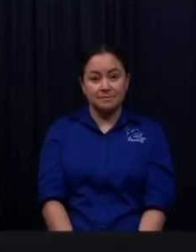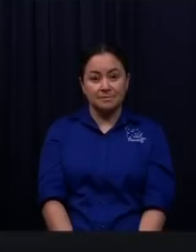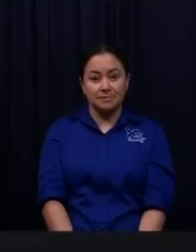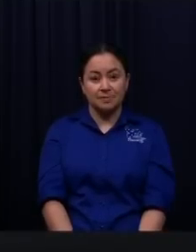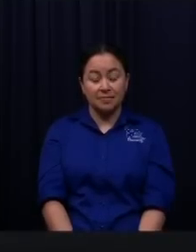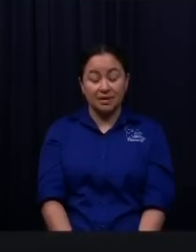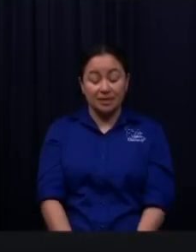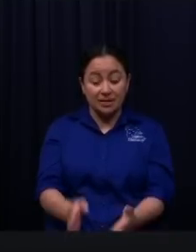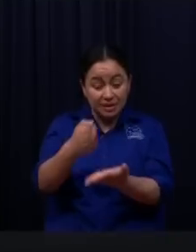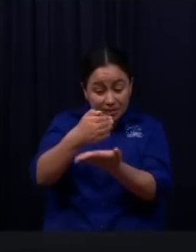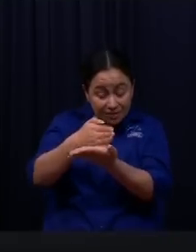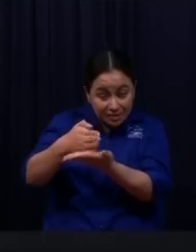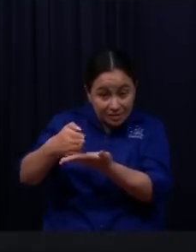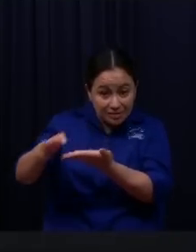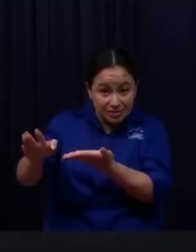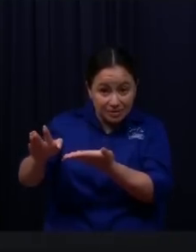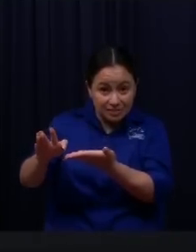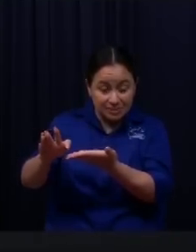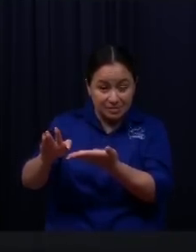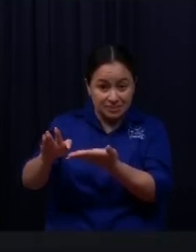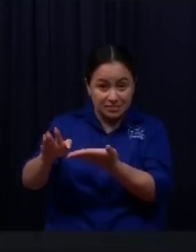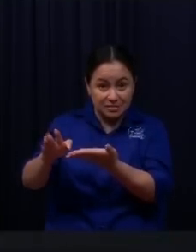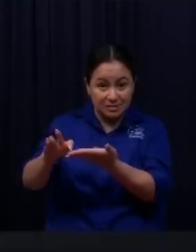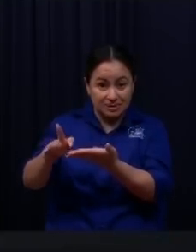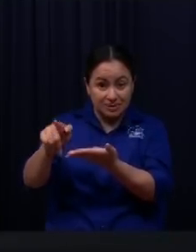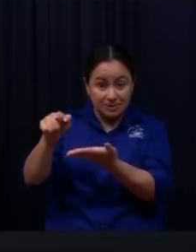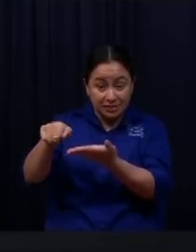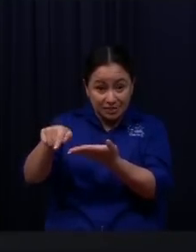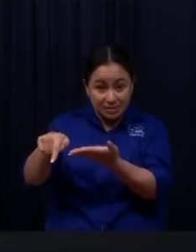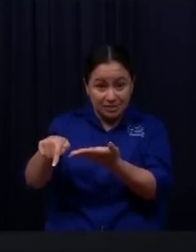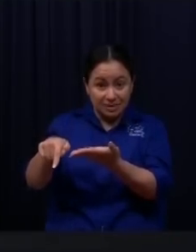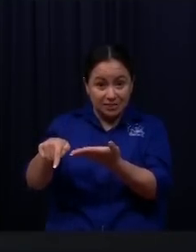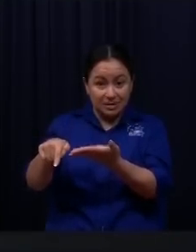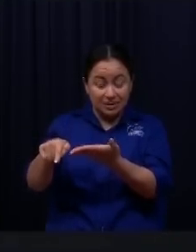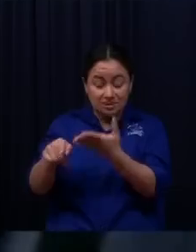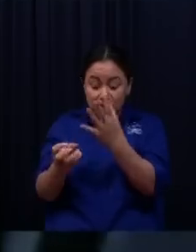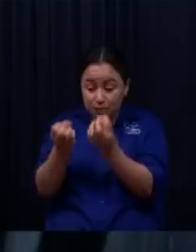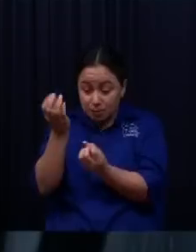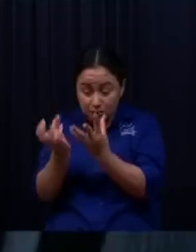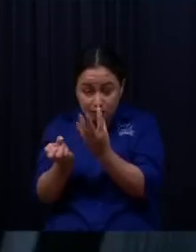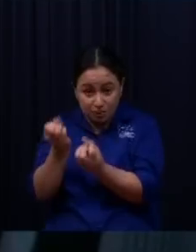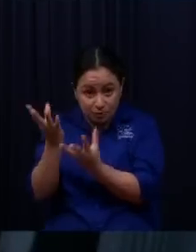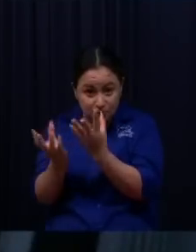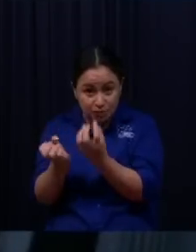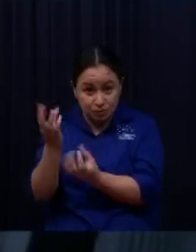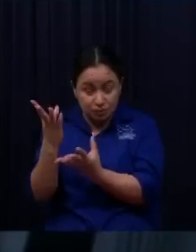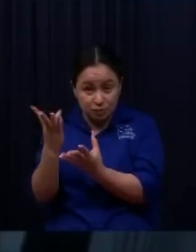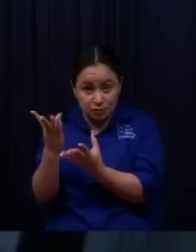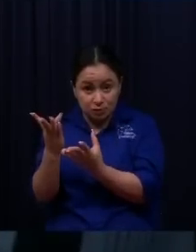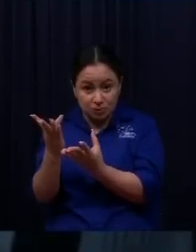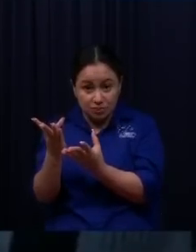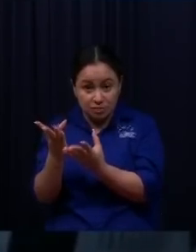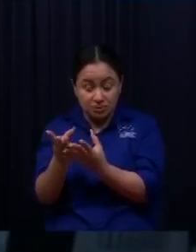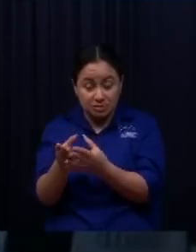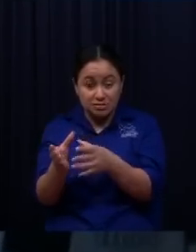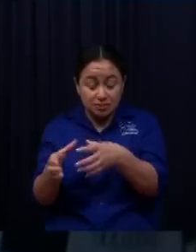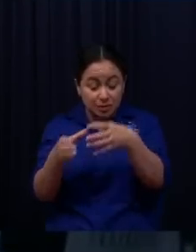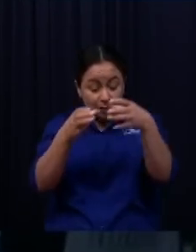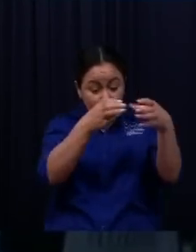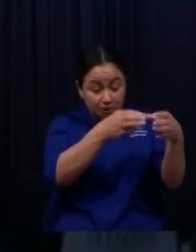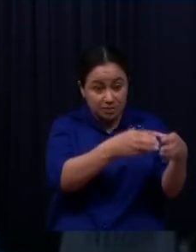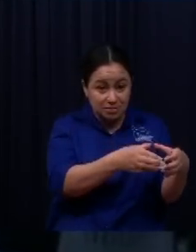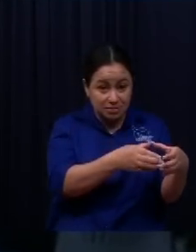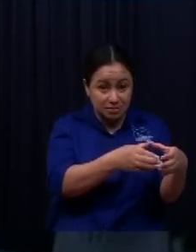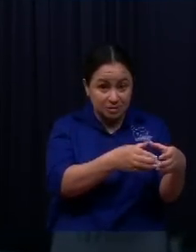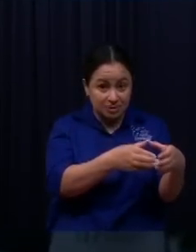Quita la Pascua y pone una comida extra que nosotros le conocemos como Santa Cena, pero que la Biblia la